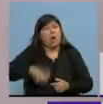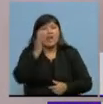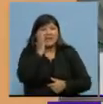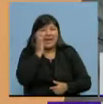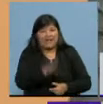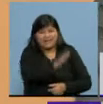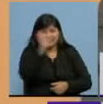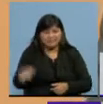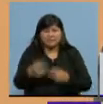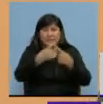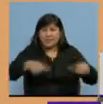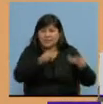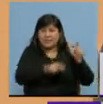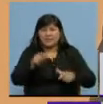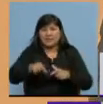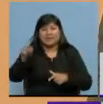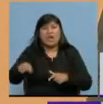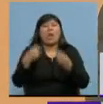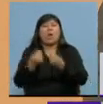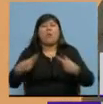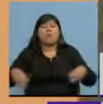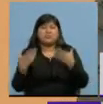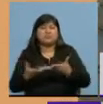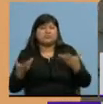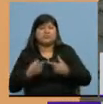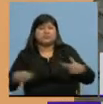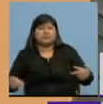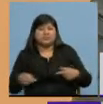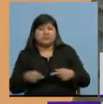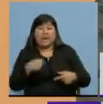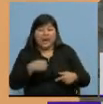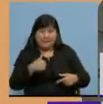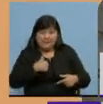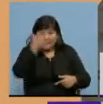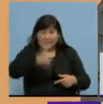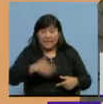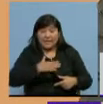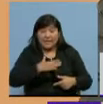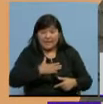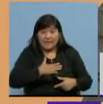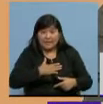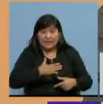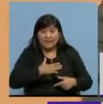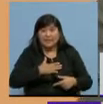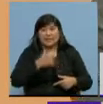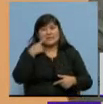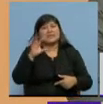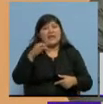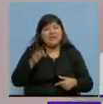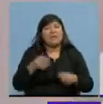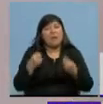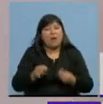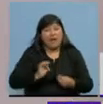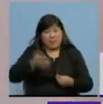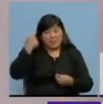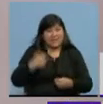mi caso tengo el antecedente del año anterior, que si es similar, más o menos sabemos de qué se trata. Claro, porque